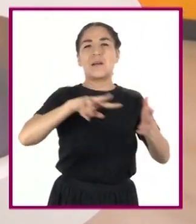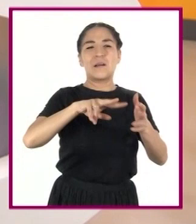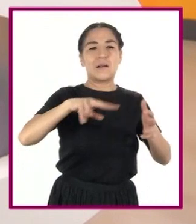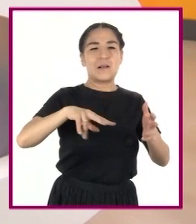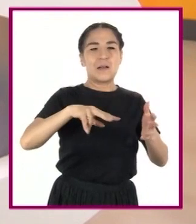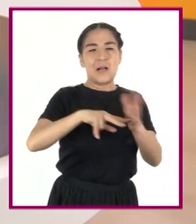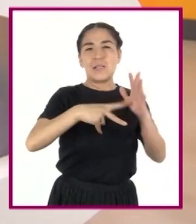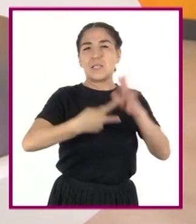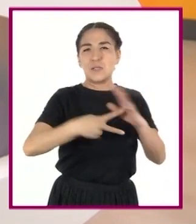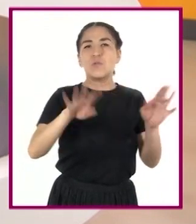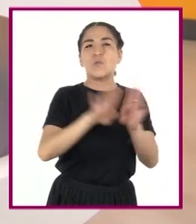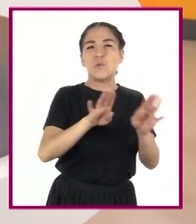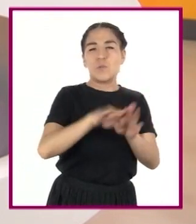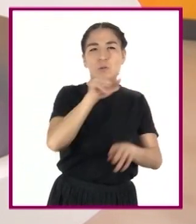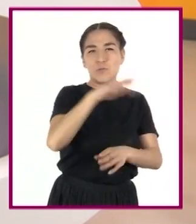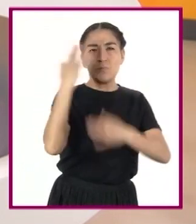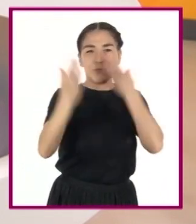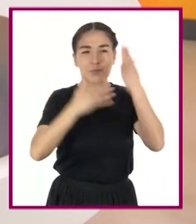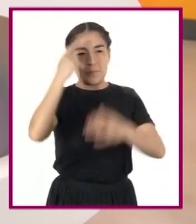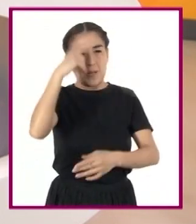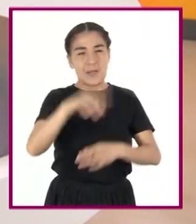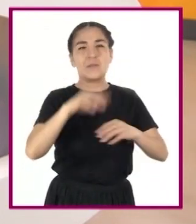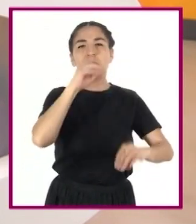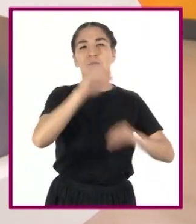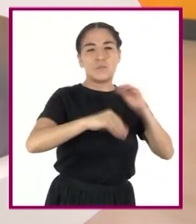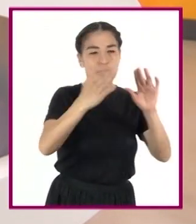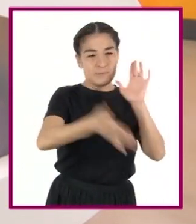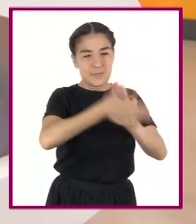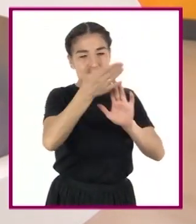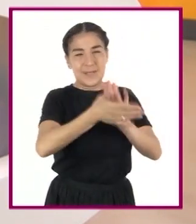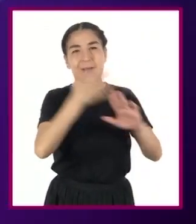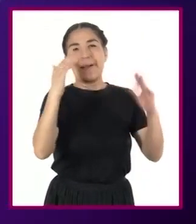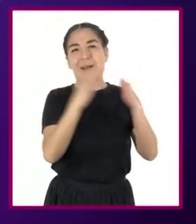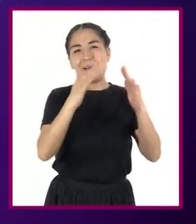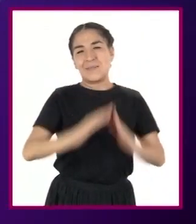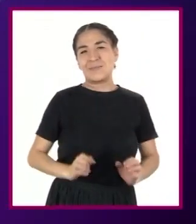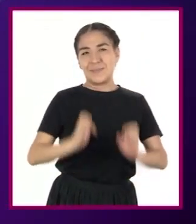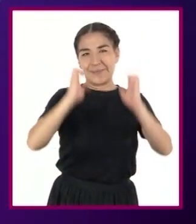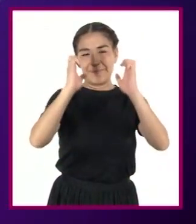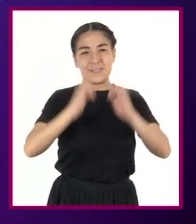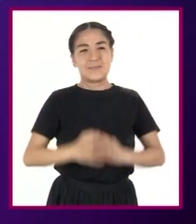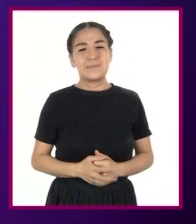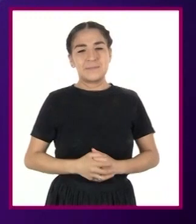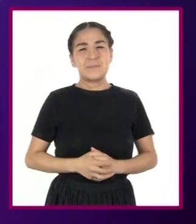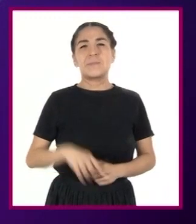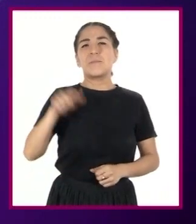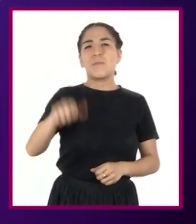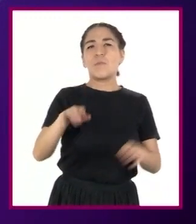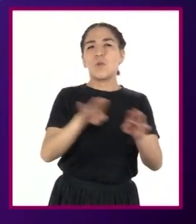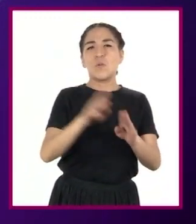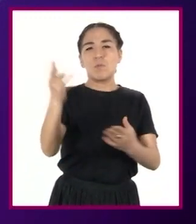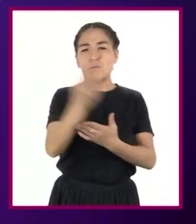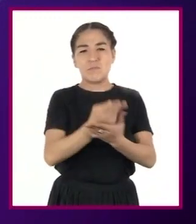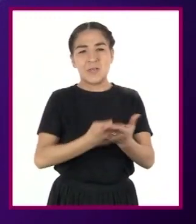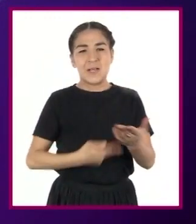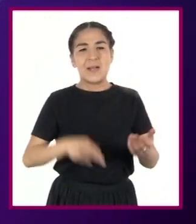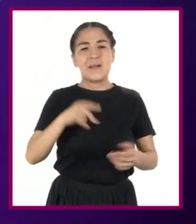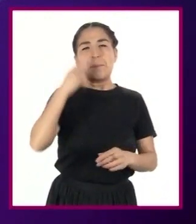encontrar innovaciones para la construcción de edificios y casas. En el diseño industrial se